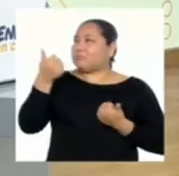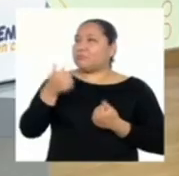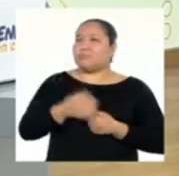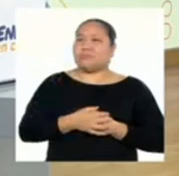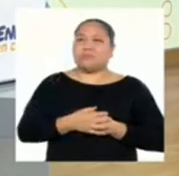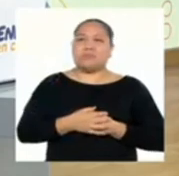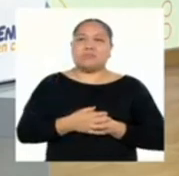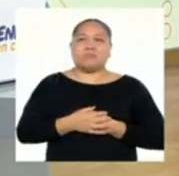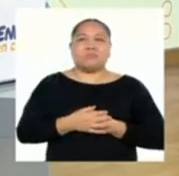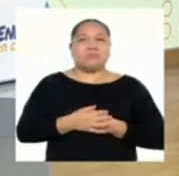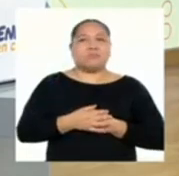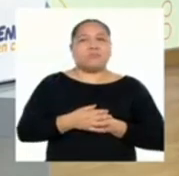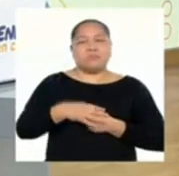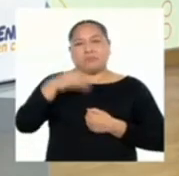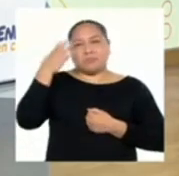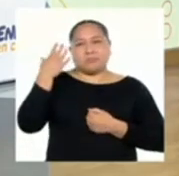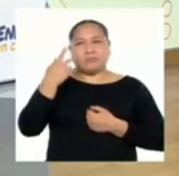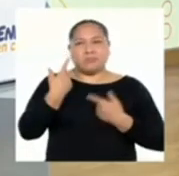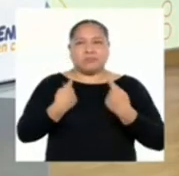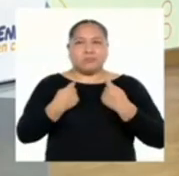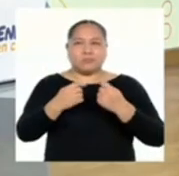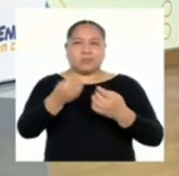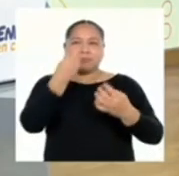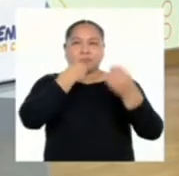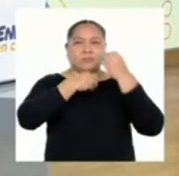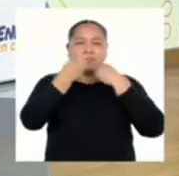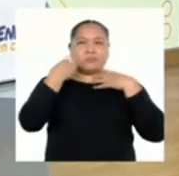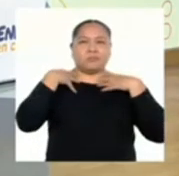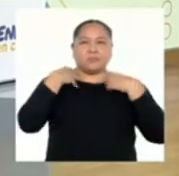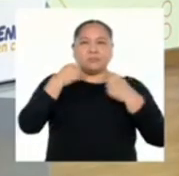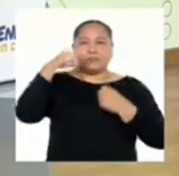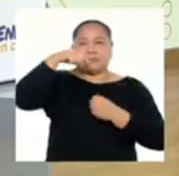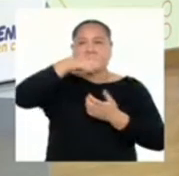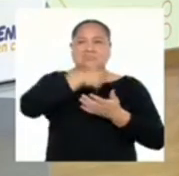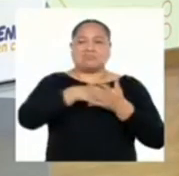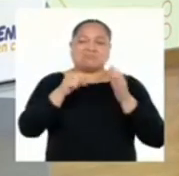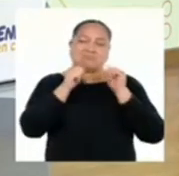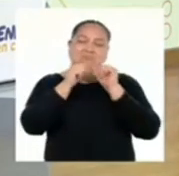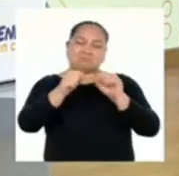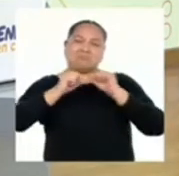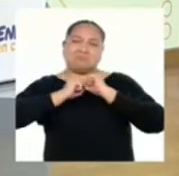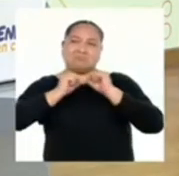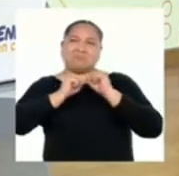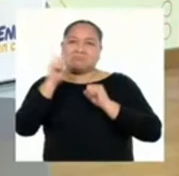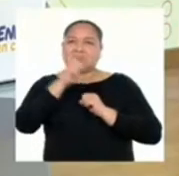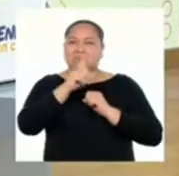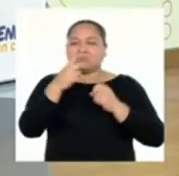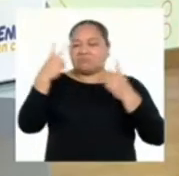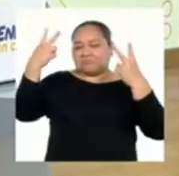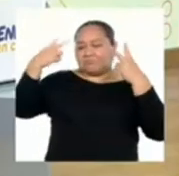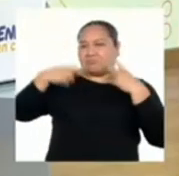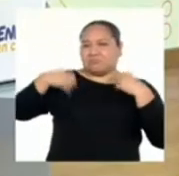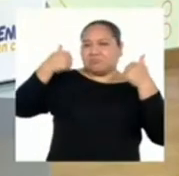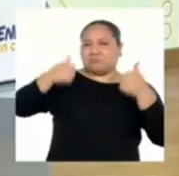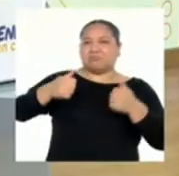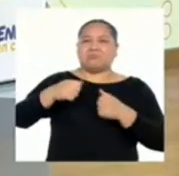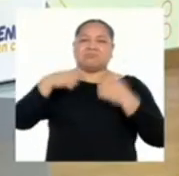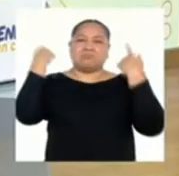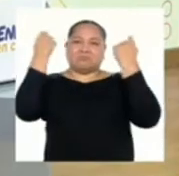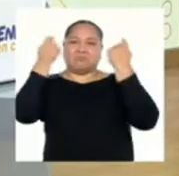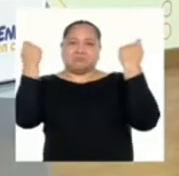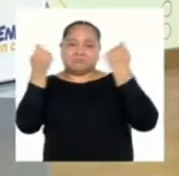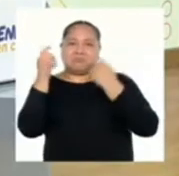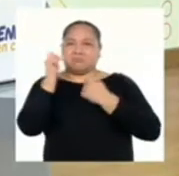bien. ¿Sabes? Trataré de comer sano esta semana y seguiré ejercitándome, pero no para que me vean bien en la